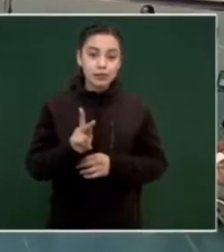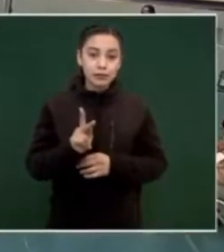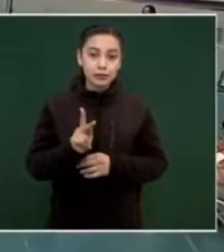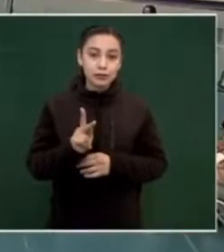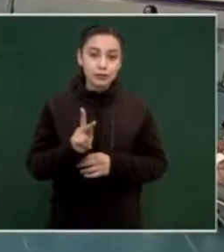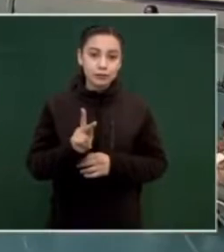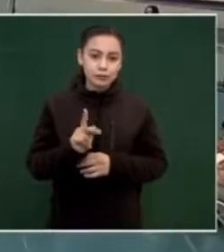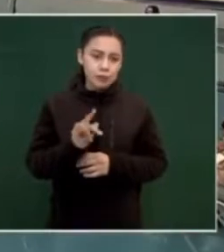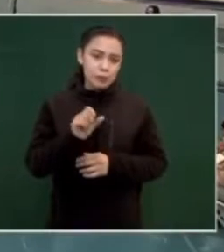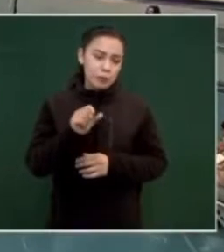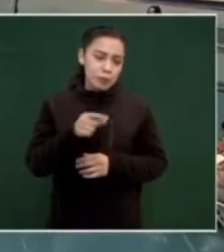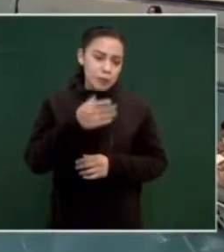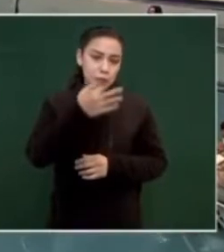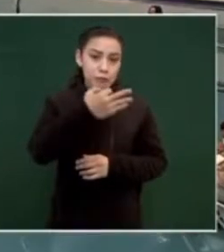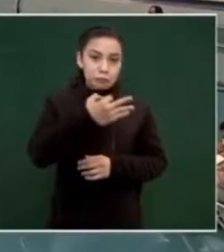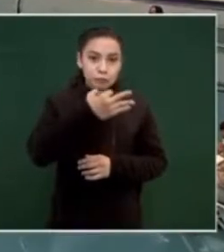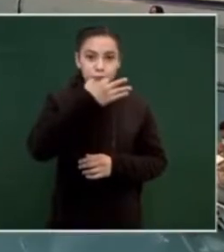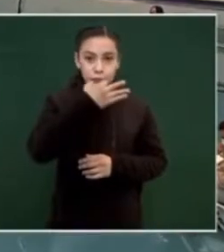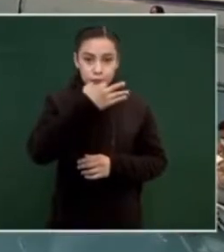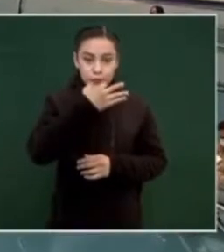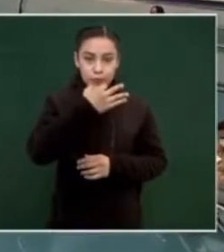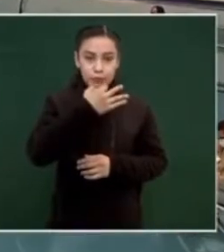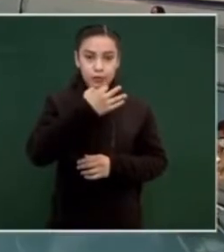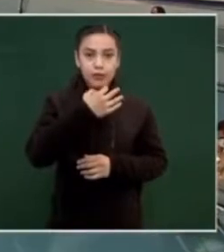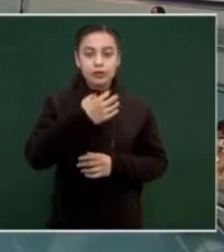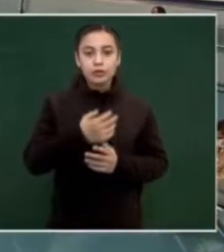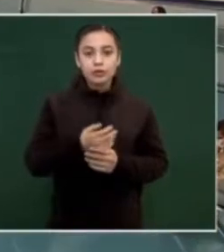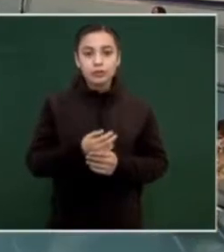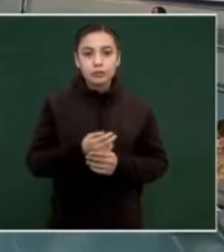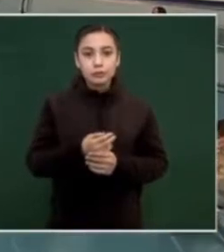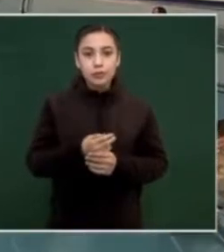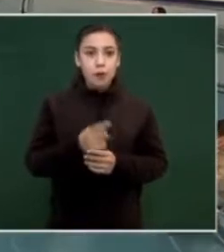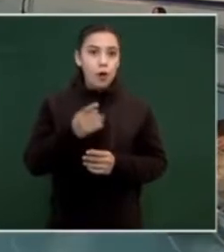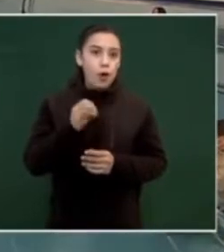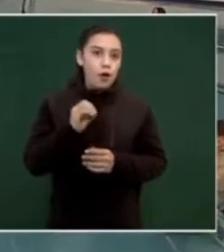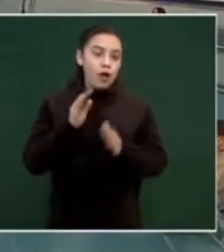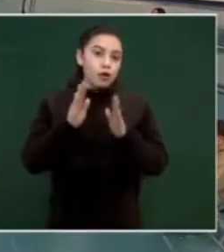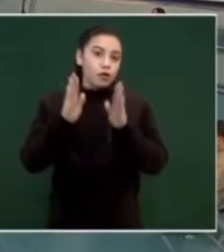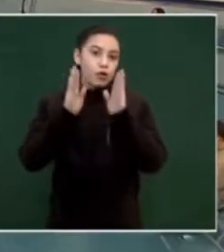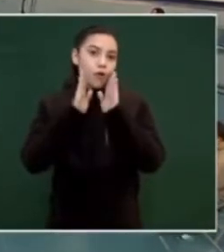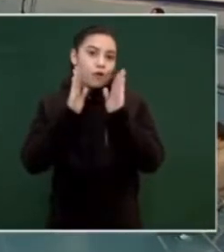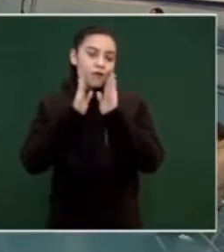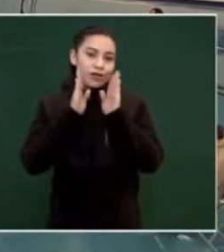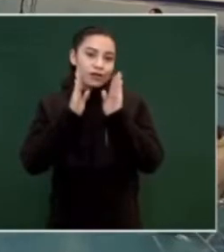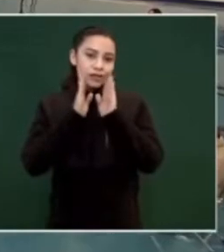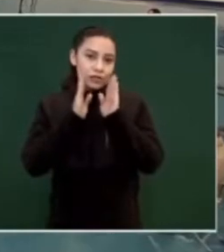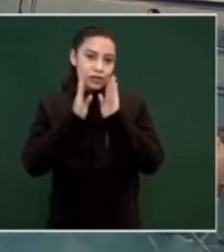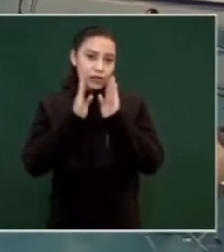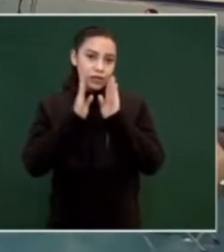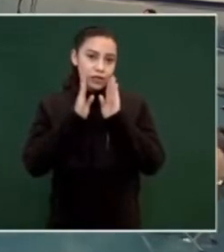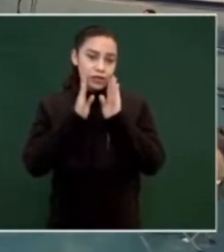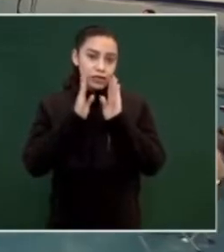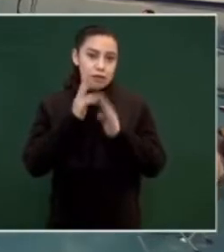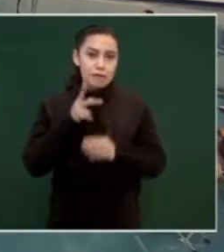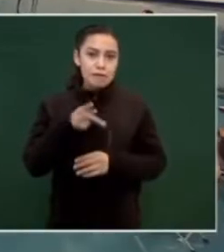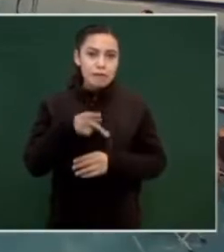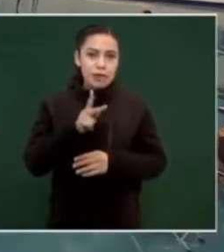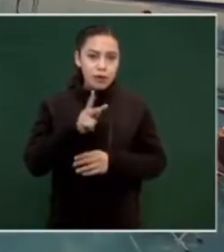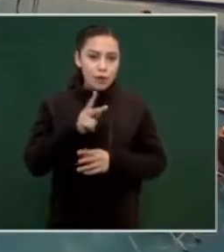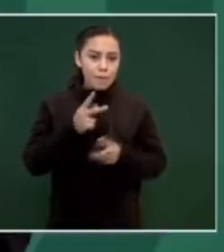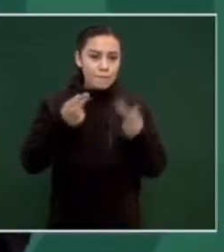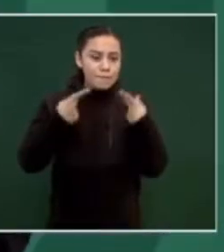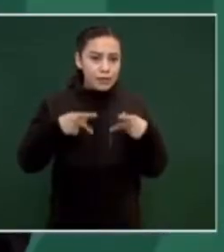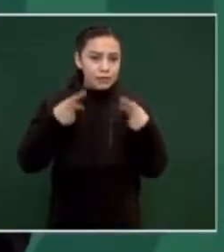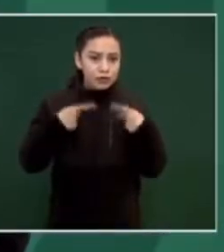comulgar y antes de confesar y no quieren al prójimo